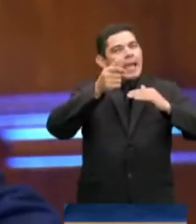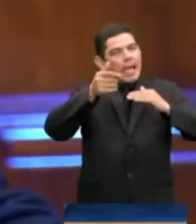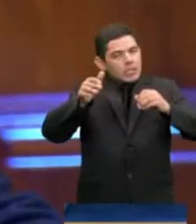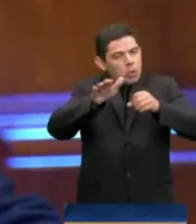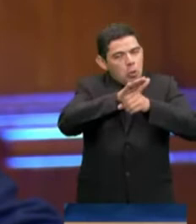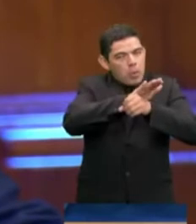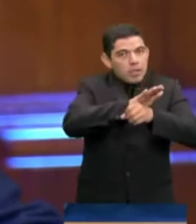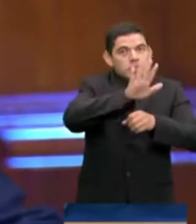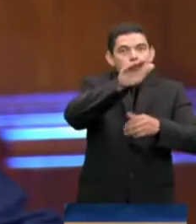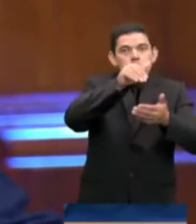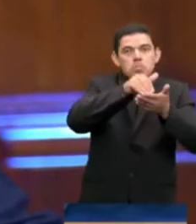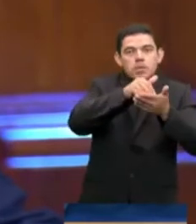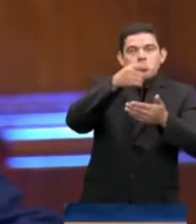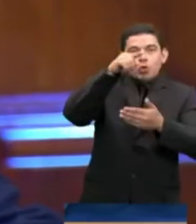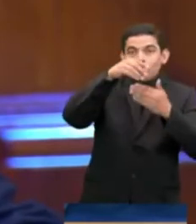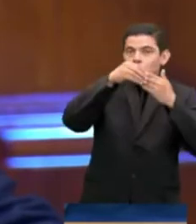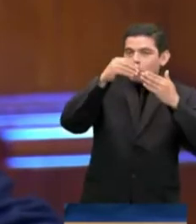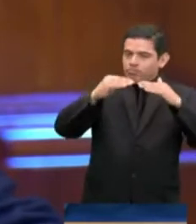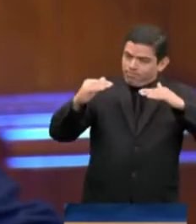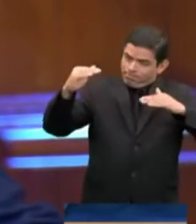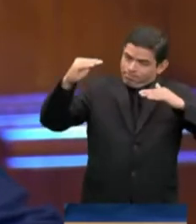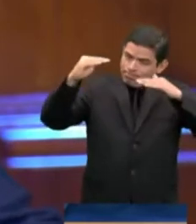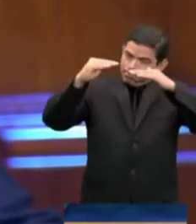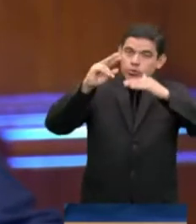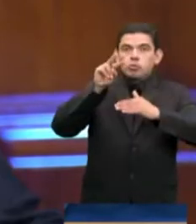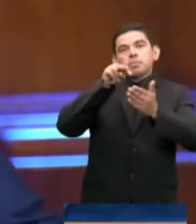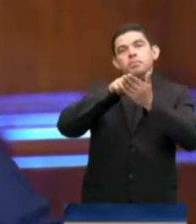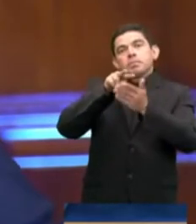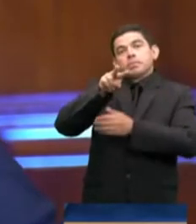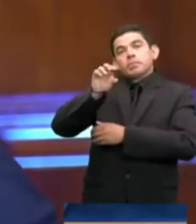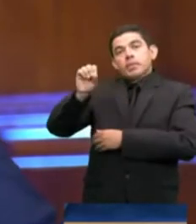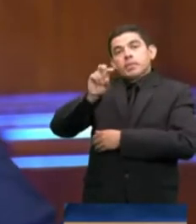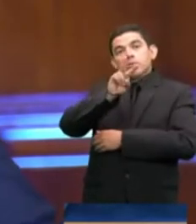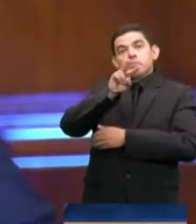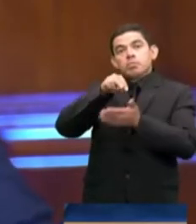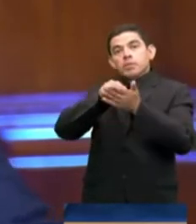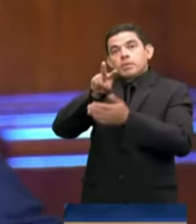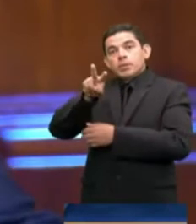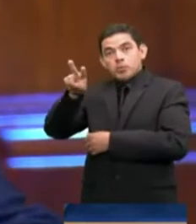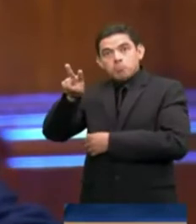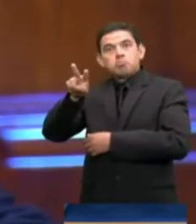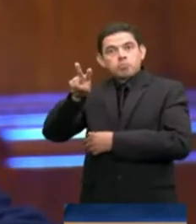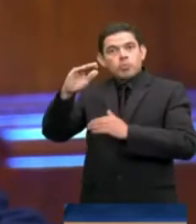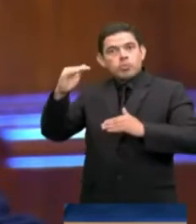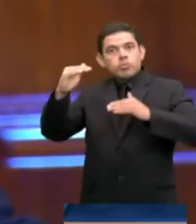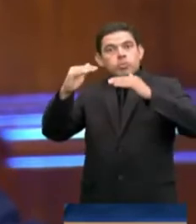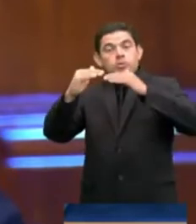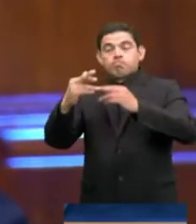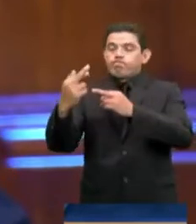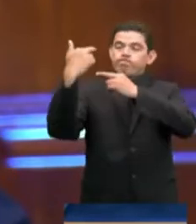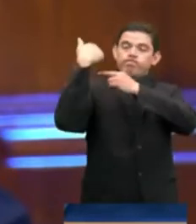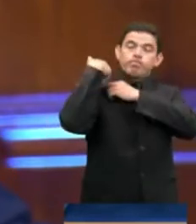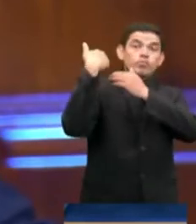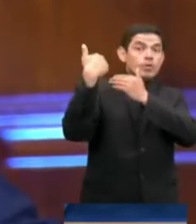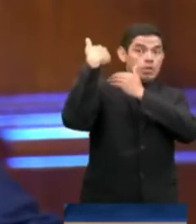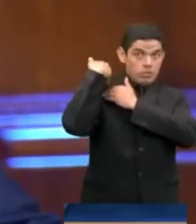de 5.000 millones de dólares entre 2020 y 2022. Al asumir nuestro